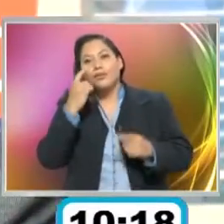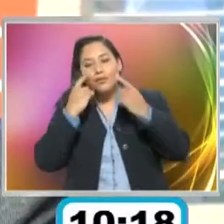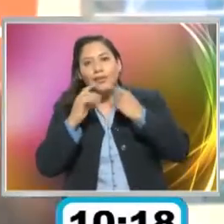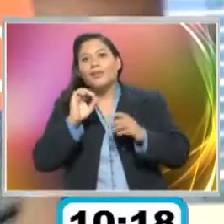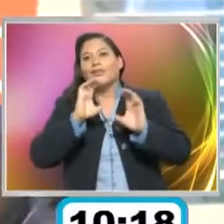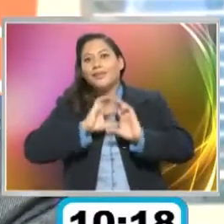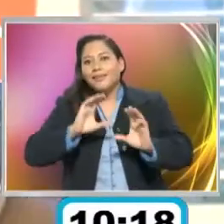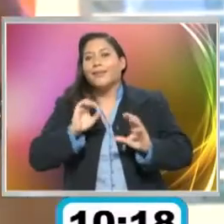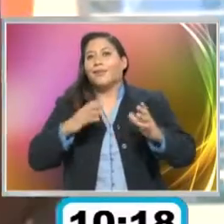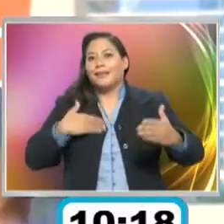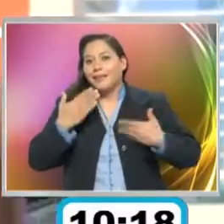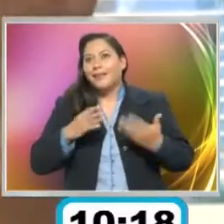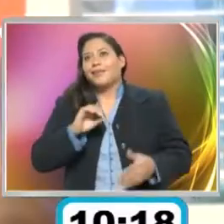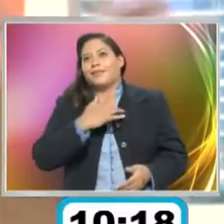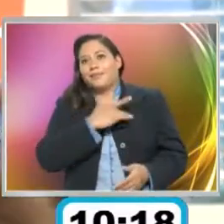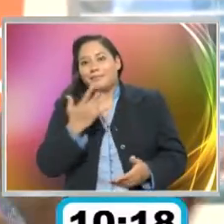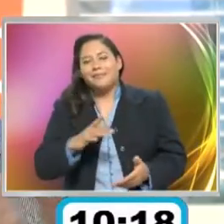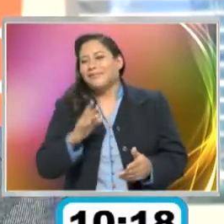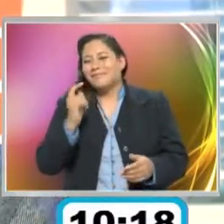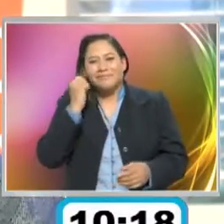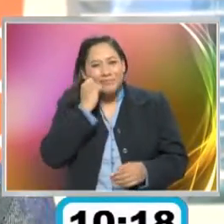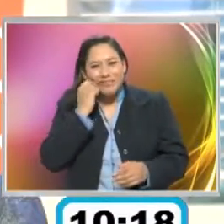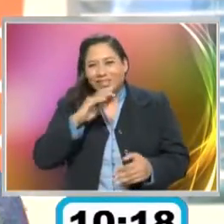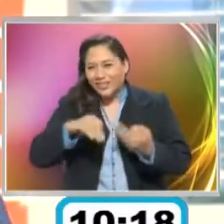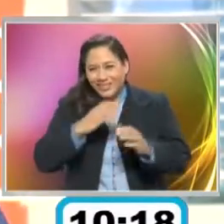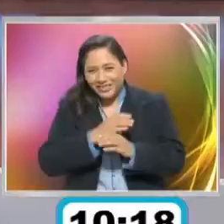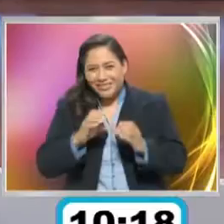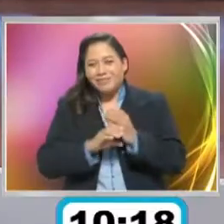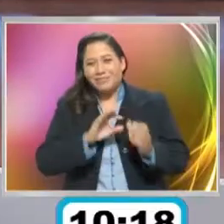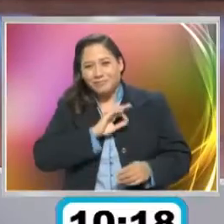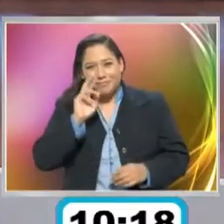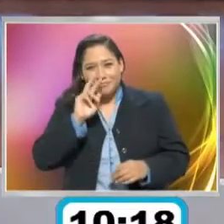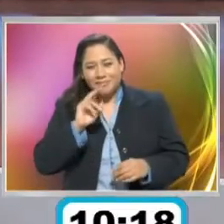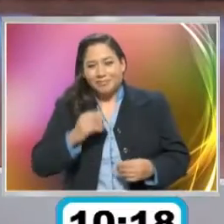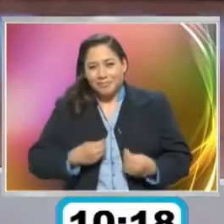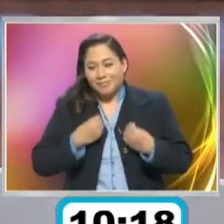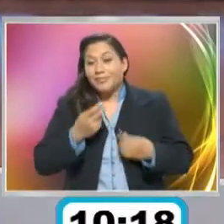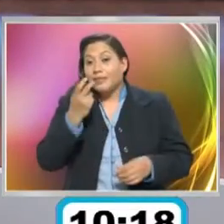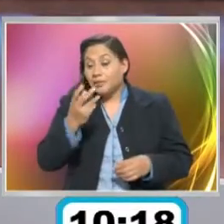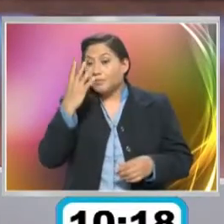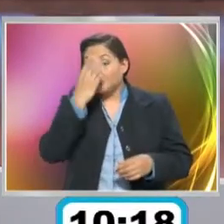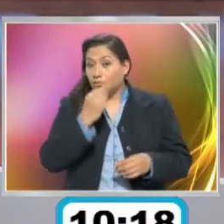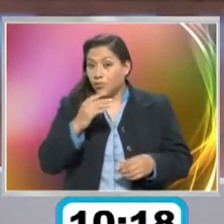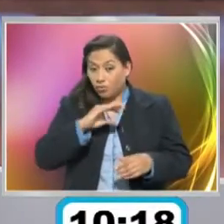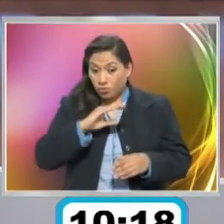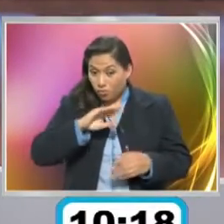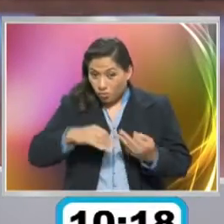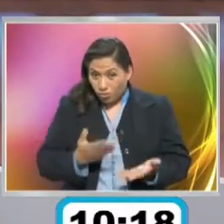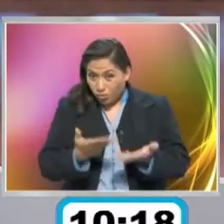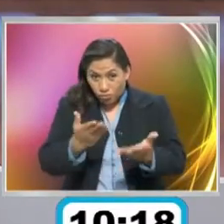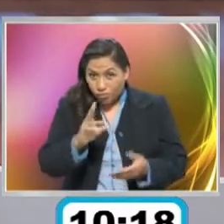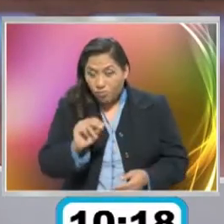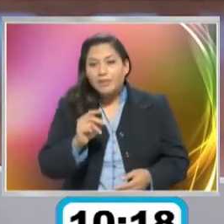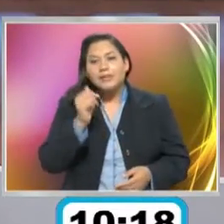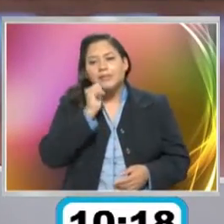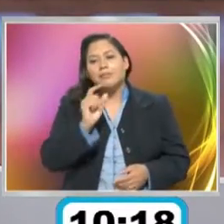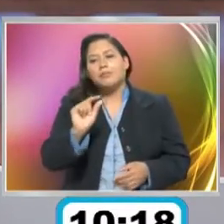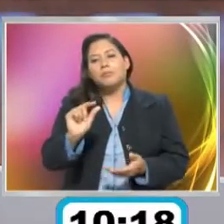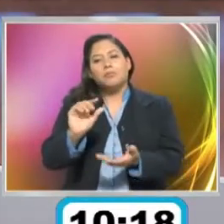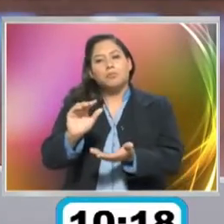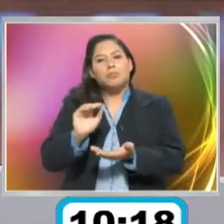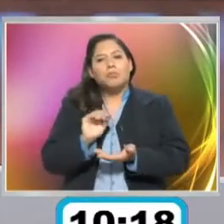y de cantar y de alegrarse y de enamorarse y de todas las cosas que podemos vivir. Qué bonito lo que acabas de decir, porque si uno no da todo, va a recibir poco siempre.